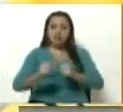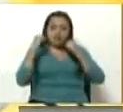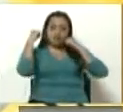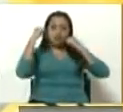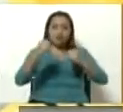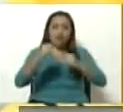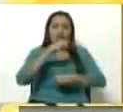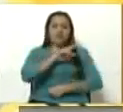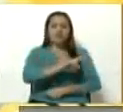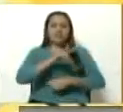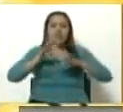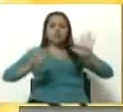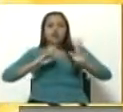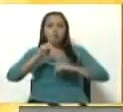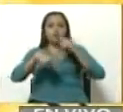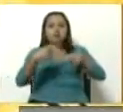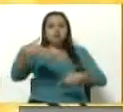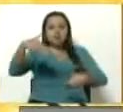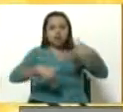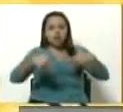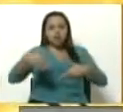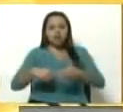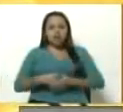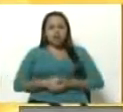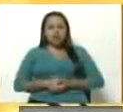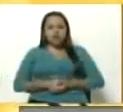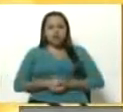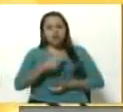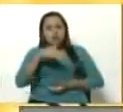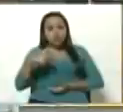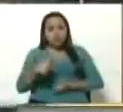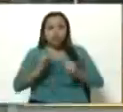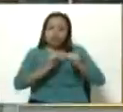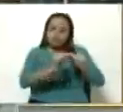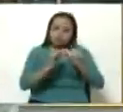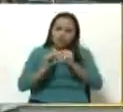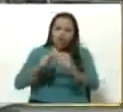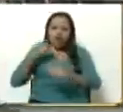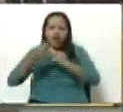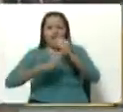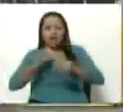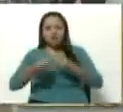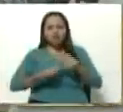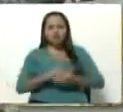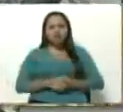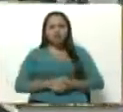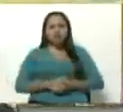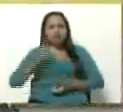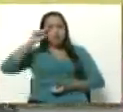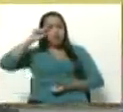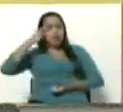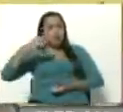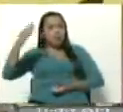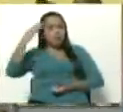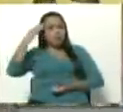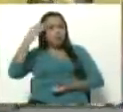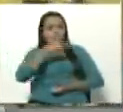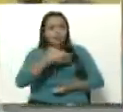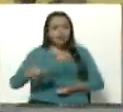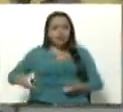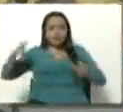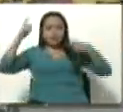de 29 procesos electorales. Hemos y seguiremos cumpliendo a la memoria de nuestro comandante